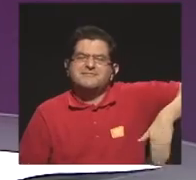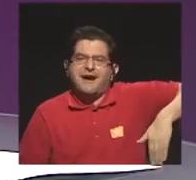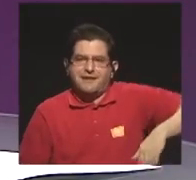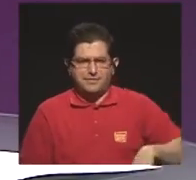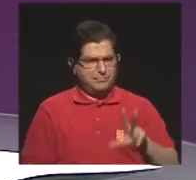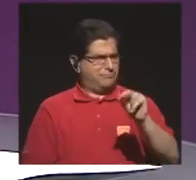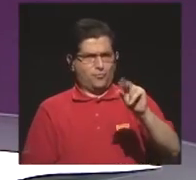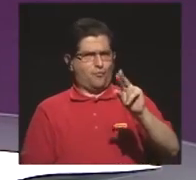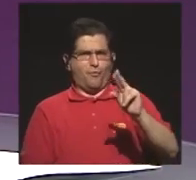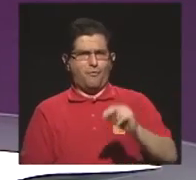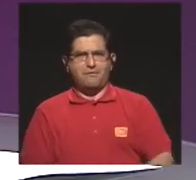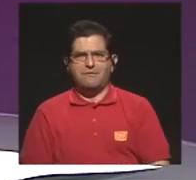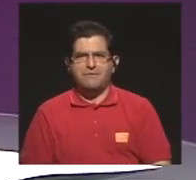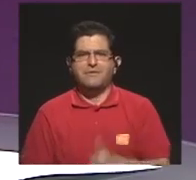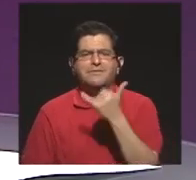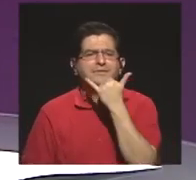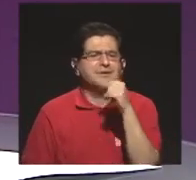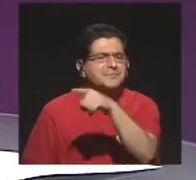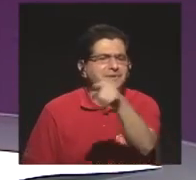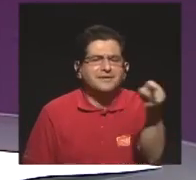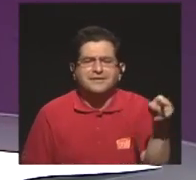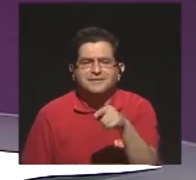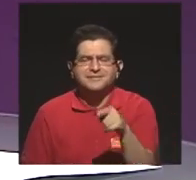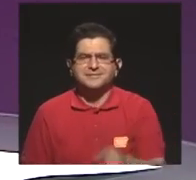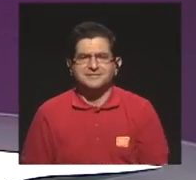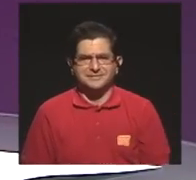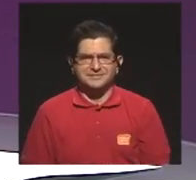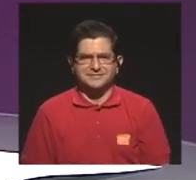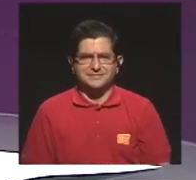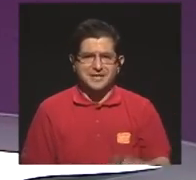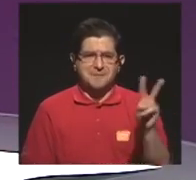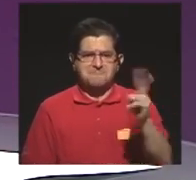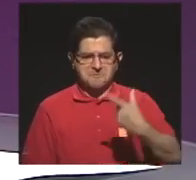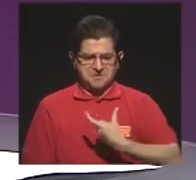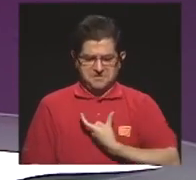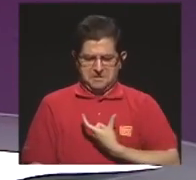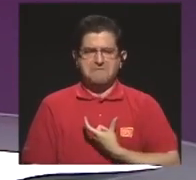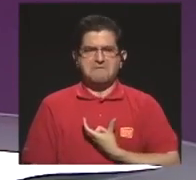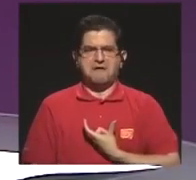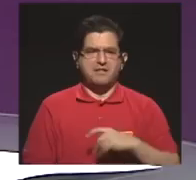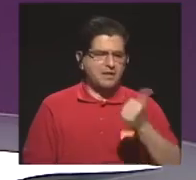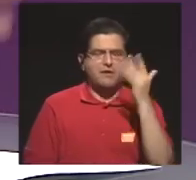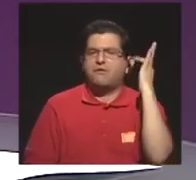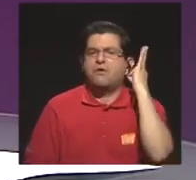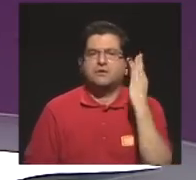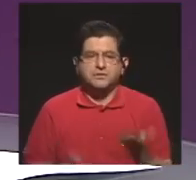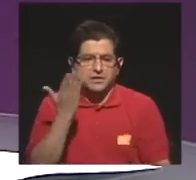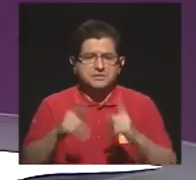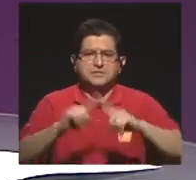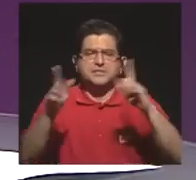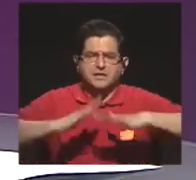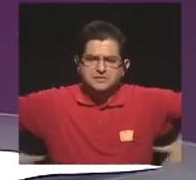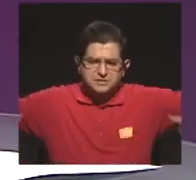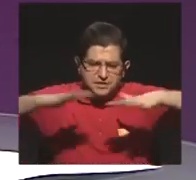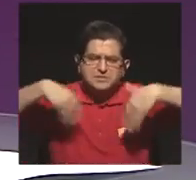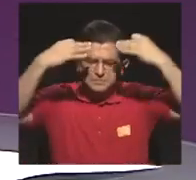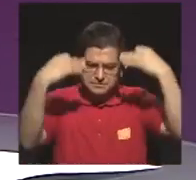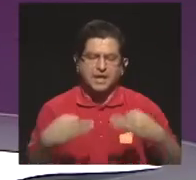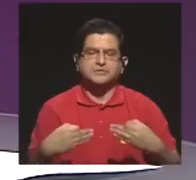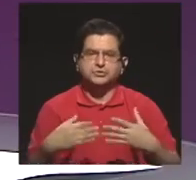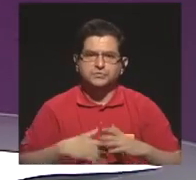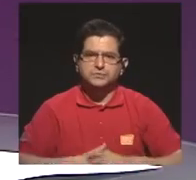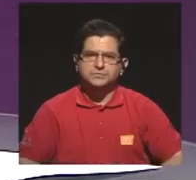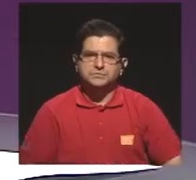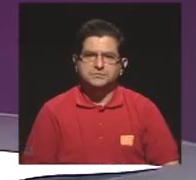tardías. ¿Qué es lo que está pasando con muchas de, por ejemplo, en el caso de las vicealcaldesas y otras mujeres que están en otros espacios de toma de